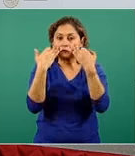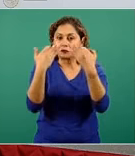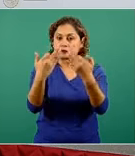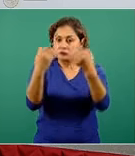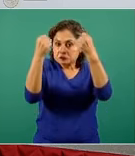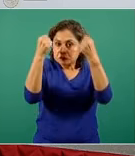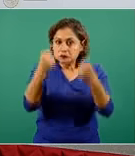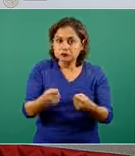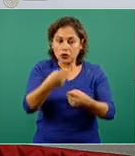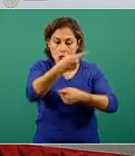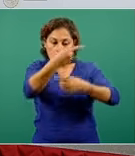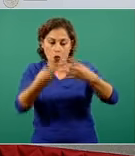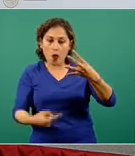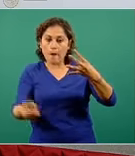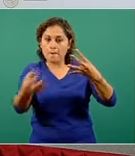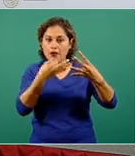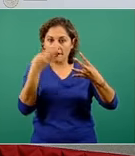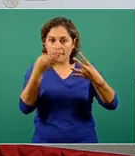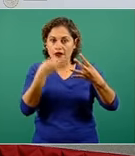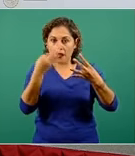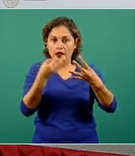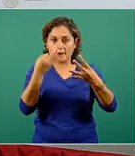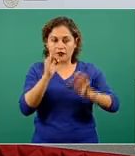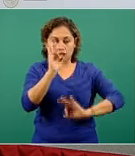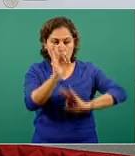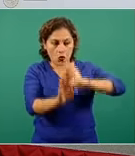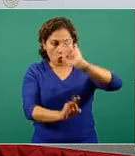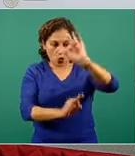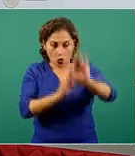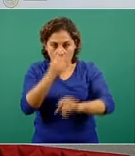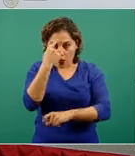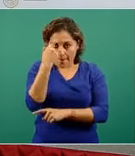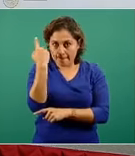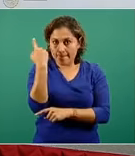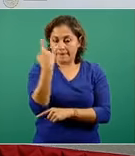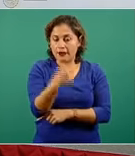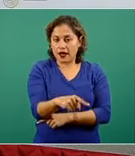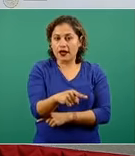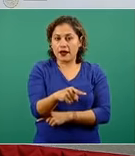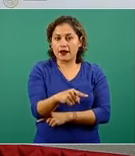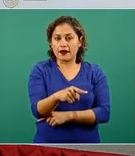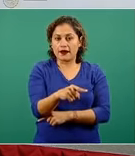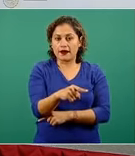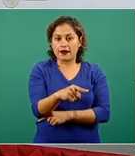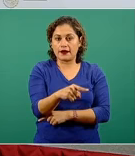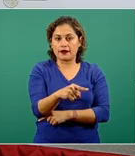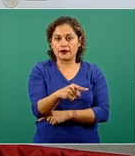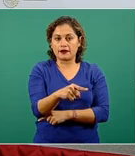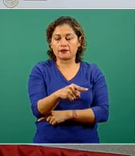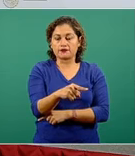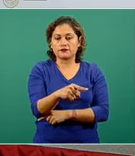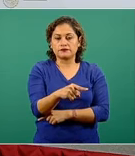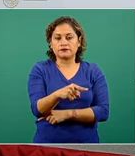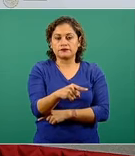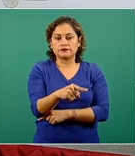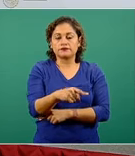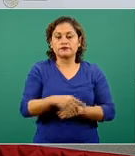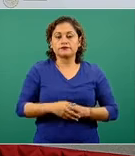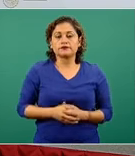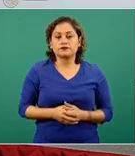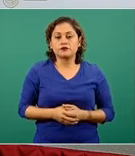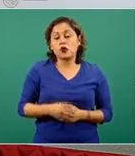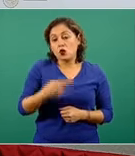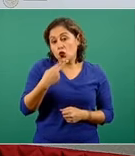que estos medicamentos tienen la eficacia o tienen la utilidad que hasta el